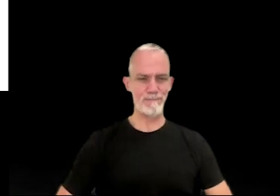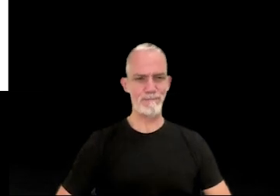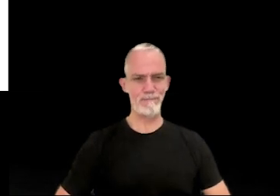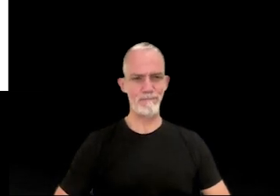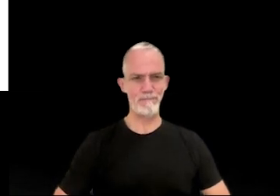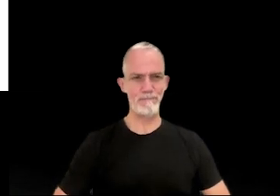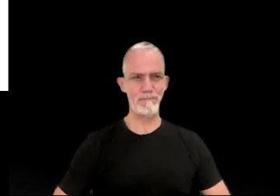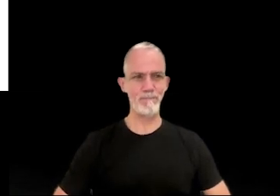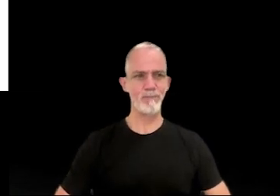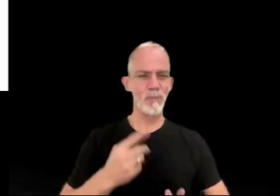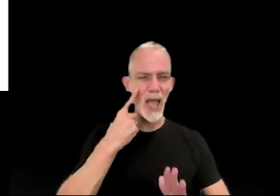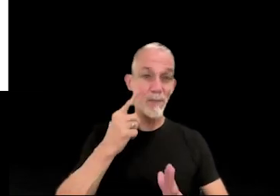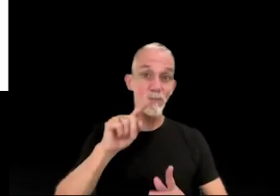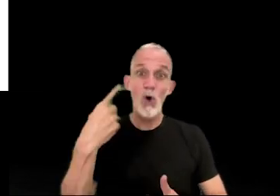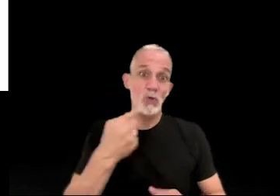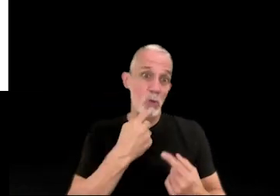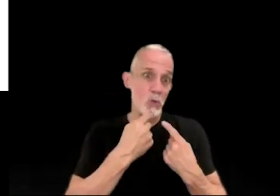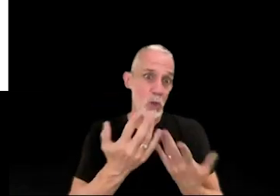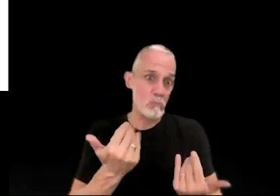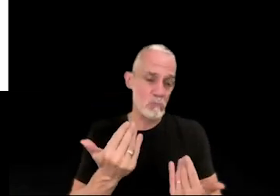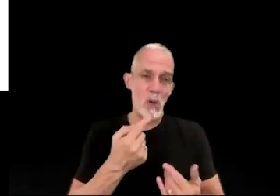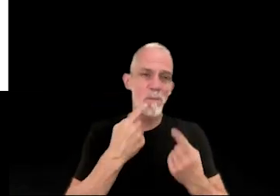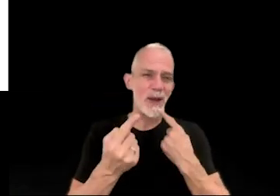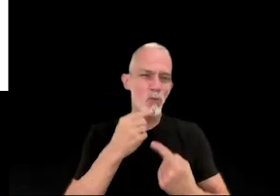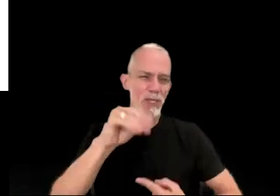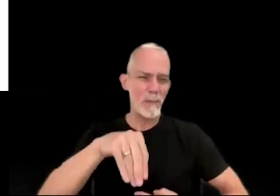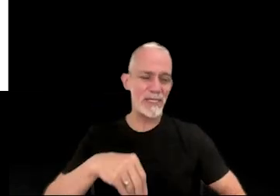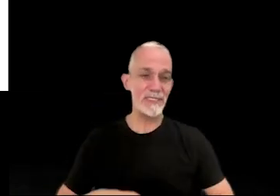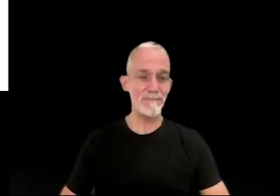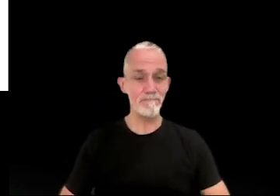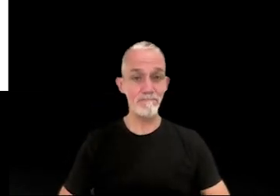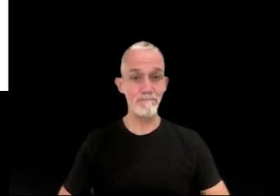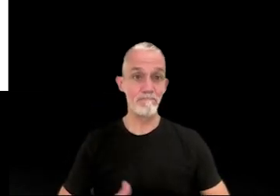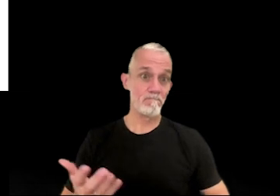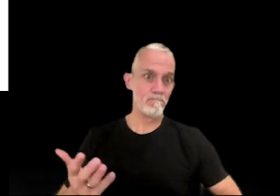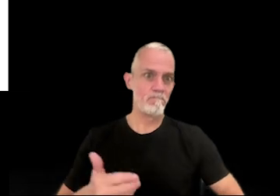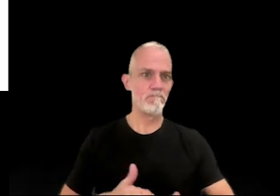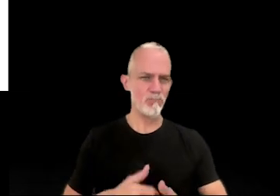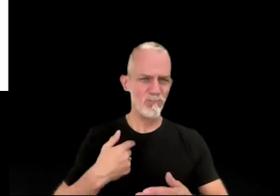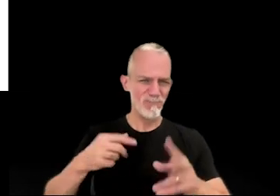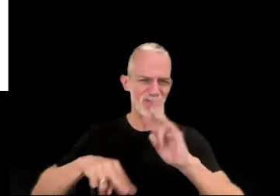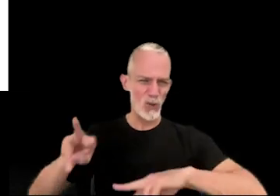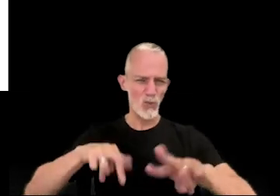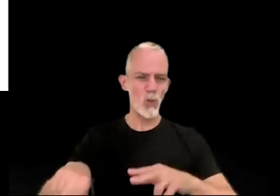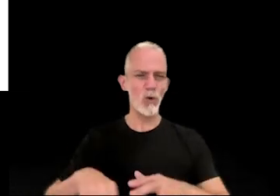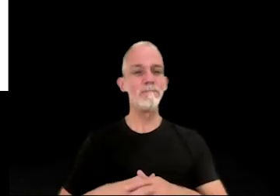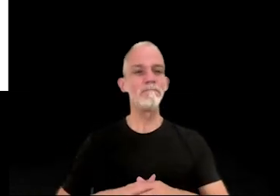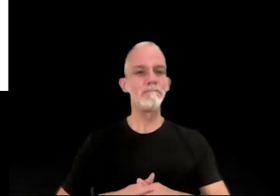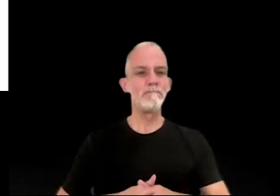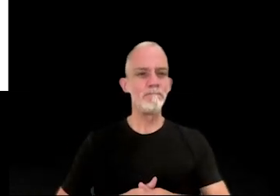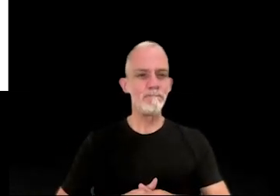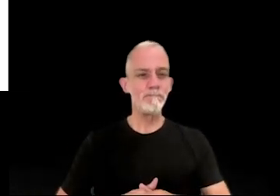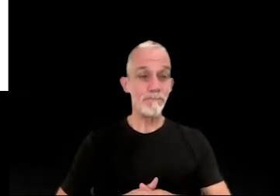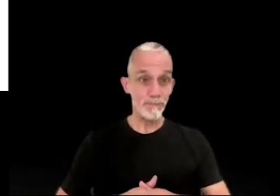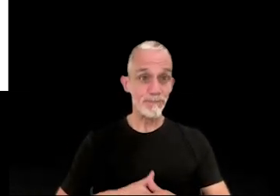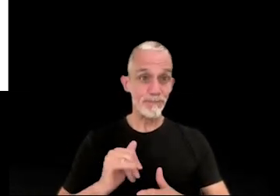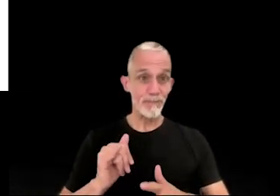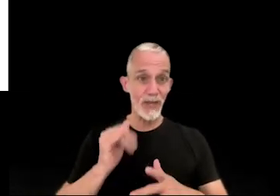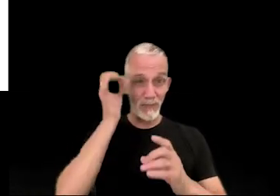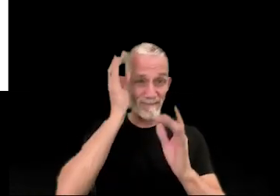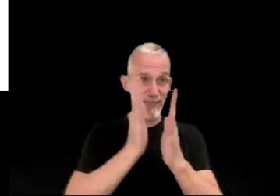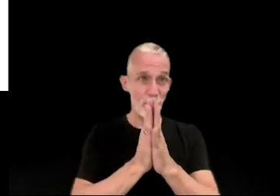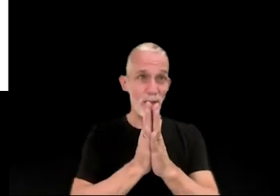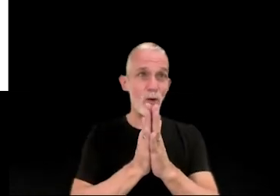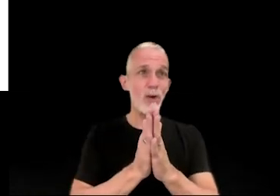A ver si hay otra perdón. Muchas consulta gracias. que pueda darles Sí, alguna respuesta que tenga segura, a ciencia cierta. sí, disculpen, por una cuestión